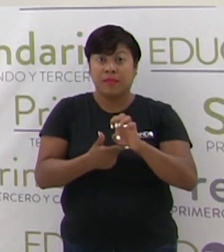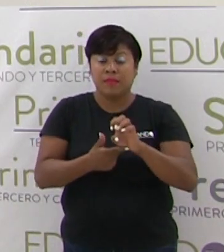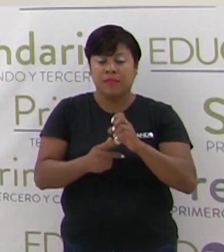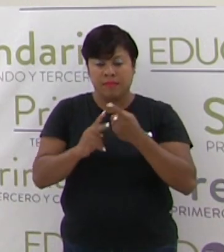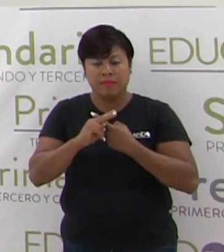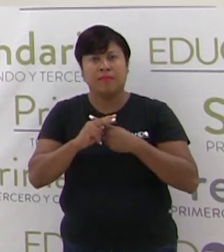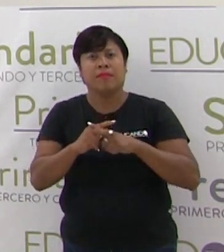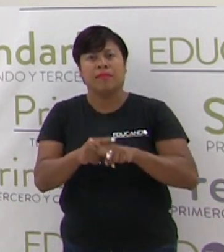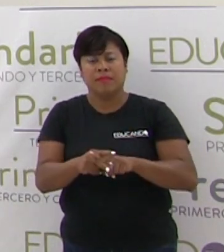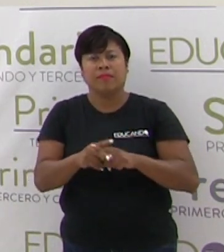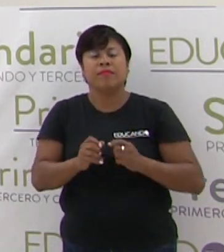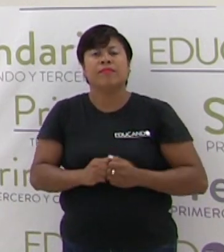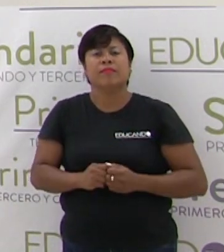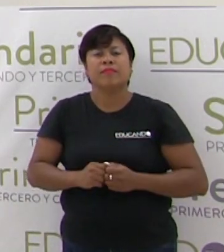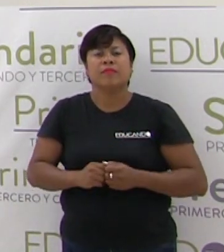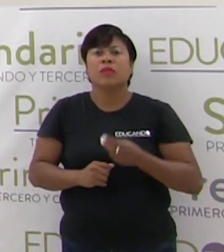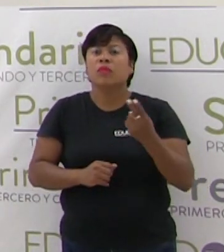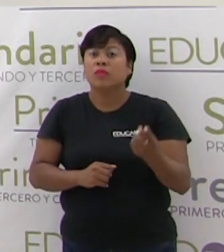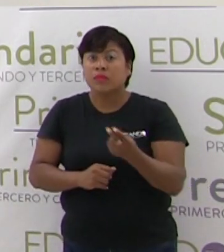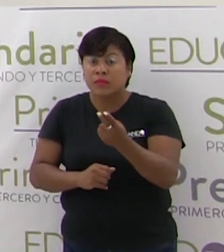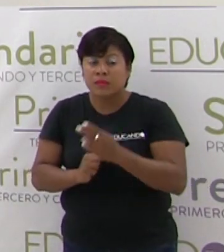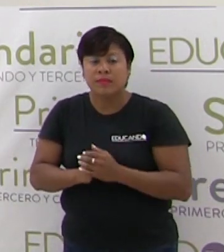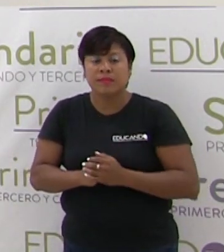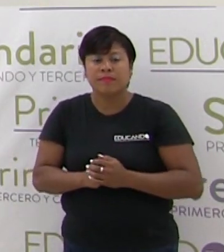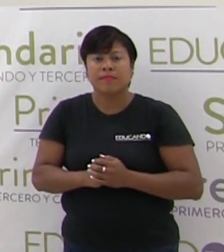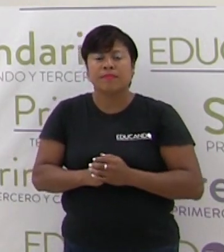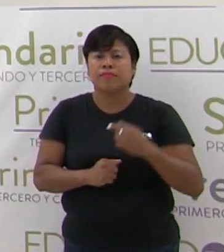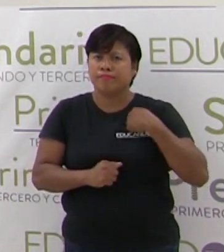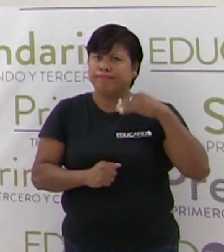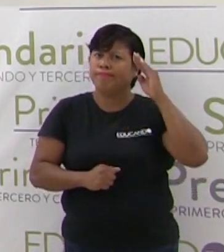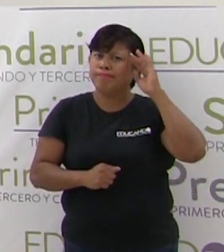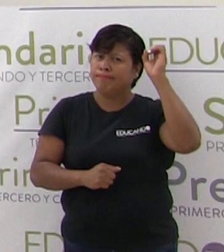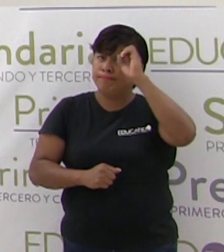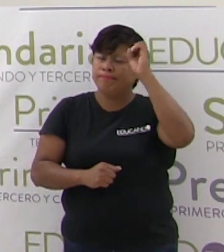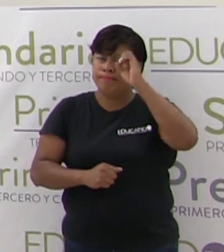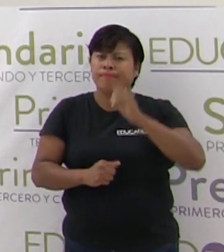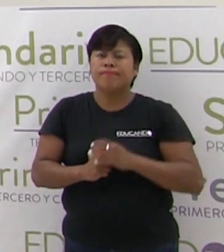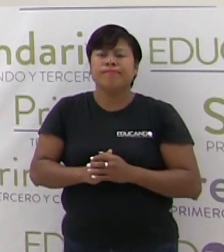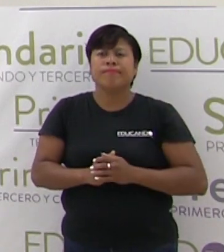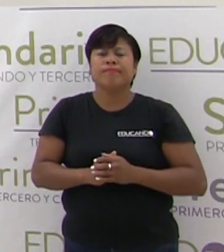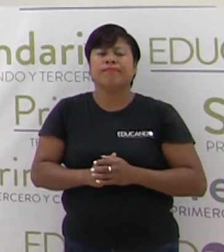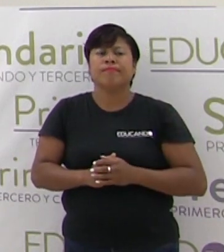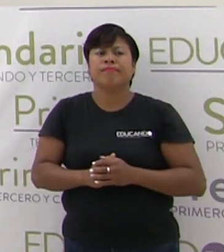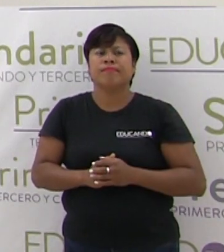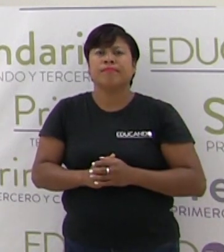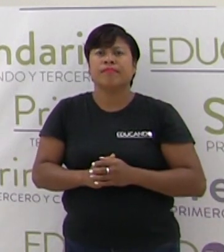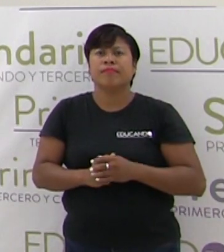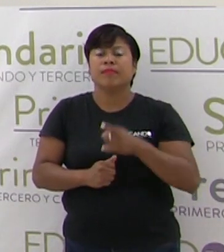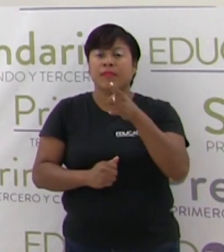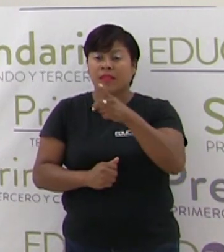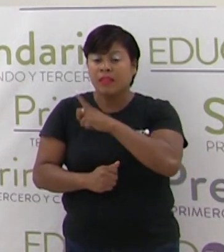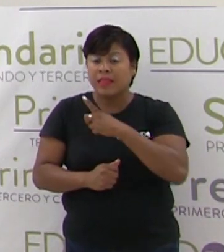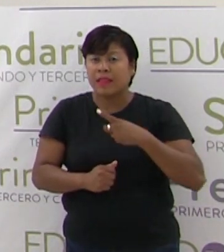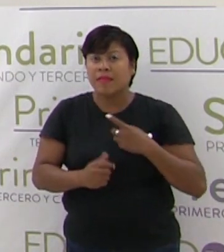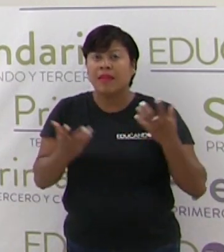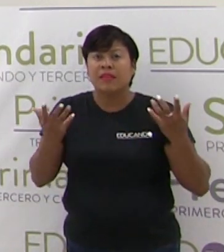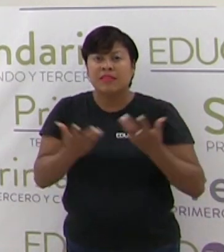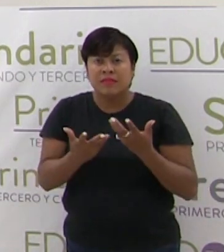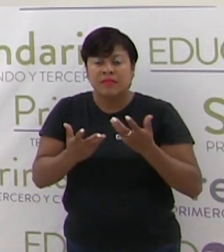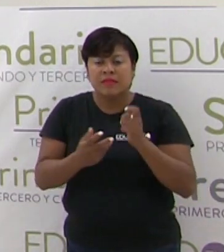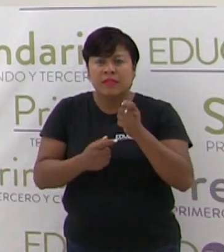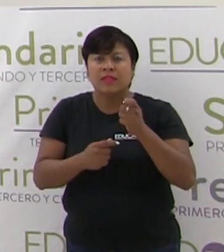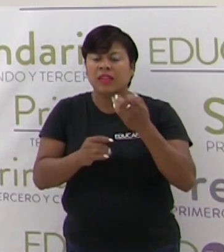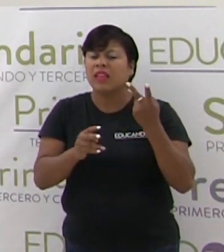Entonces vamos a empezar con ustedes. Lo que yo sugiero es que elijan un hecho,